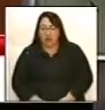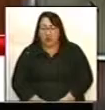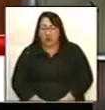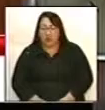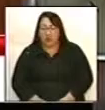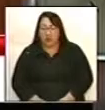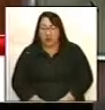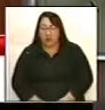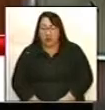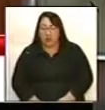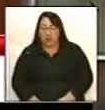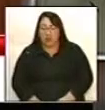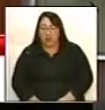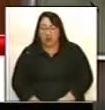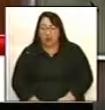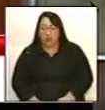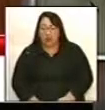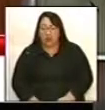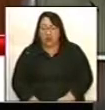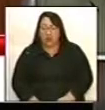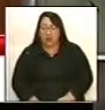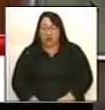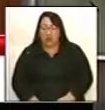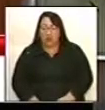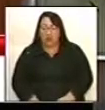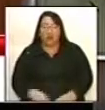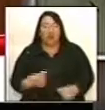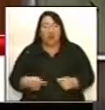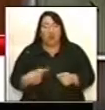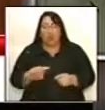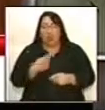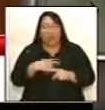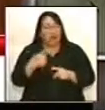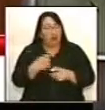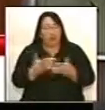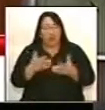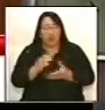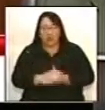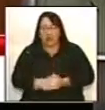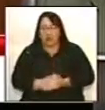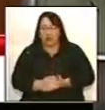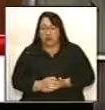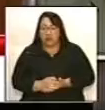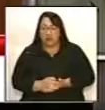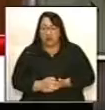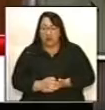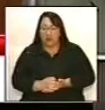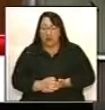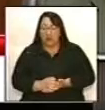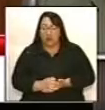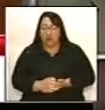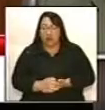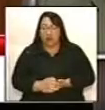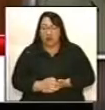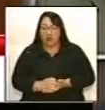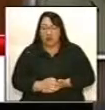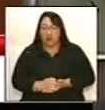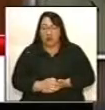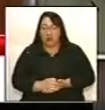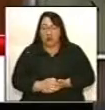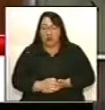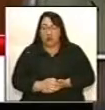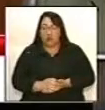capital, que son los motores, motores eléctricos, todo lo que se refiere a las motos